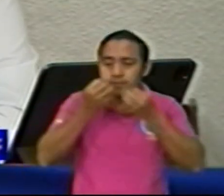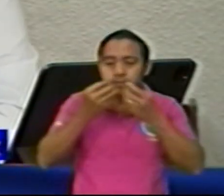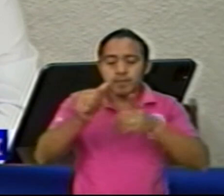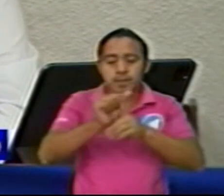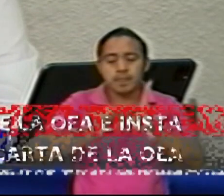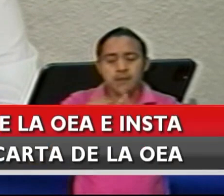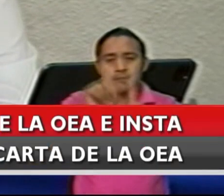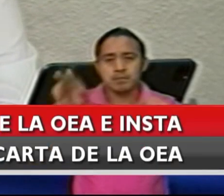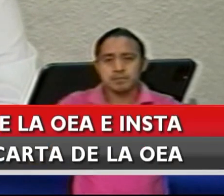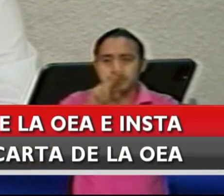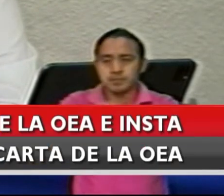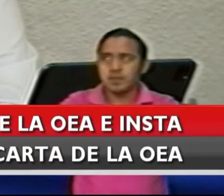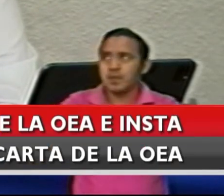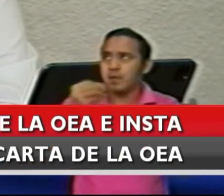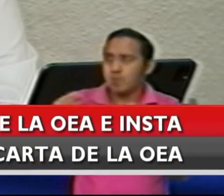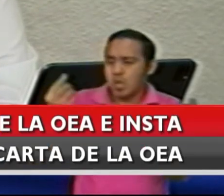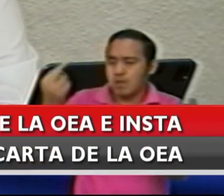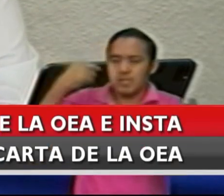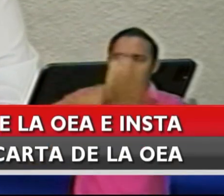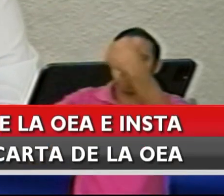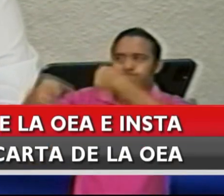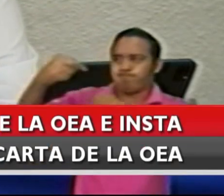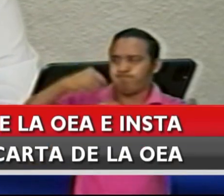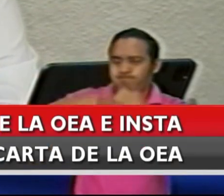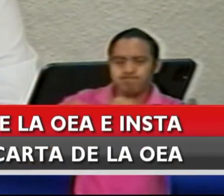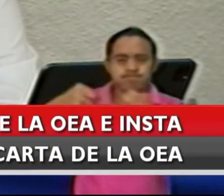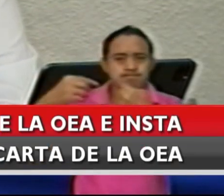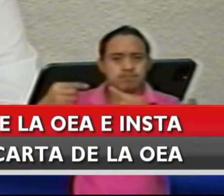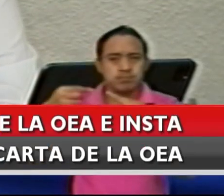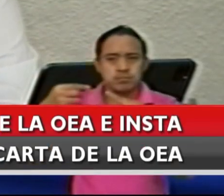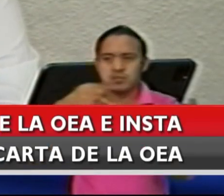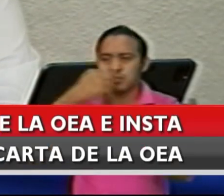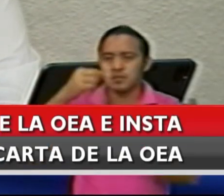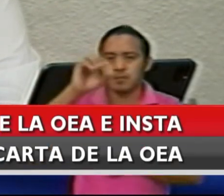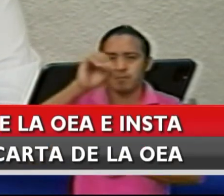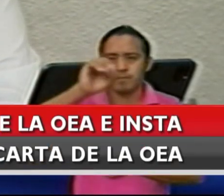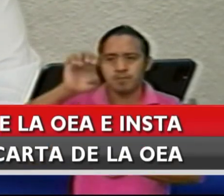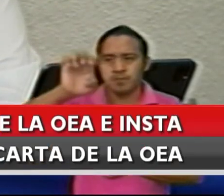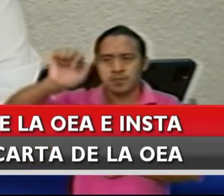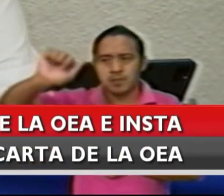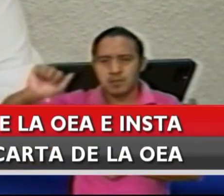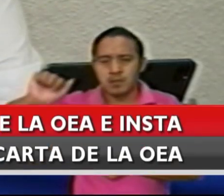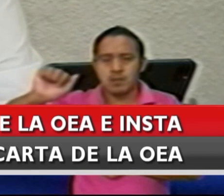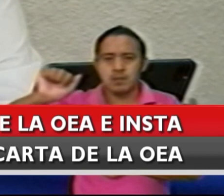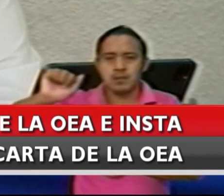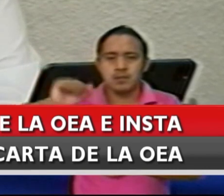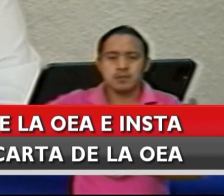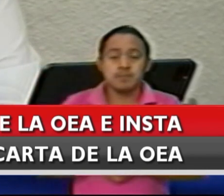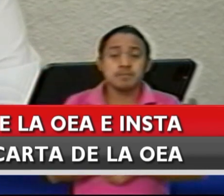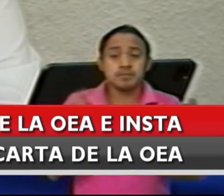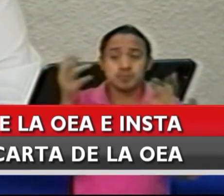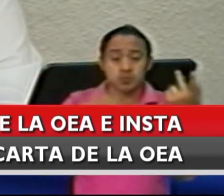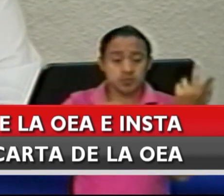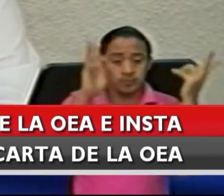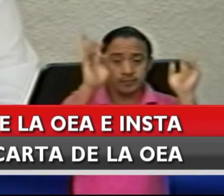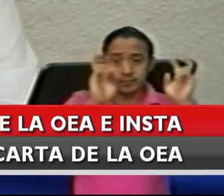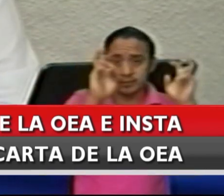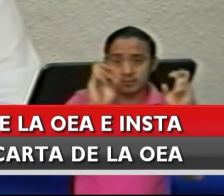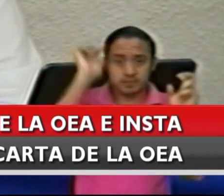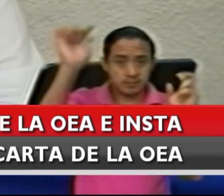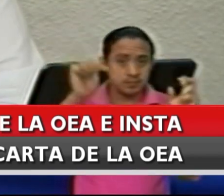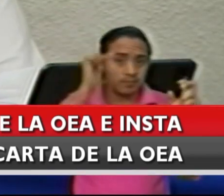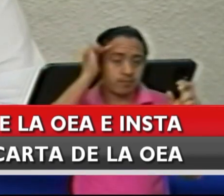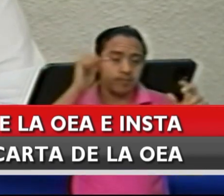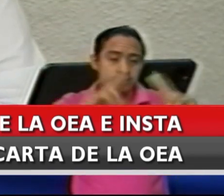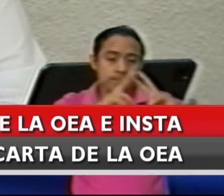de la Asamblea Nacional ante las reiteradas acciones injerencistas de la Organización de los Estados Americanos en los Asuntos Internos del Estado de